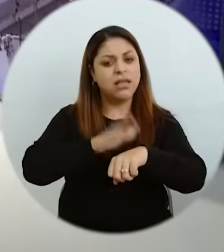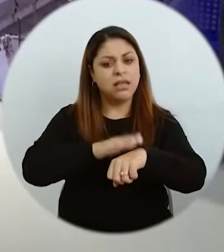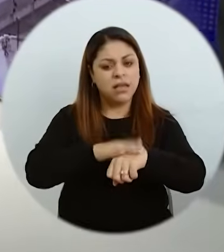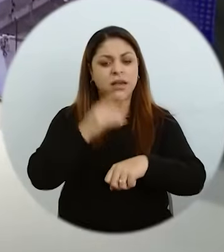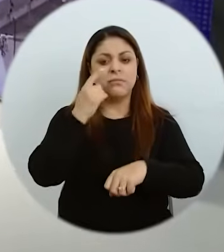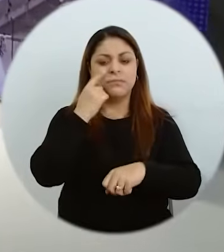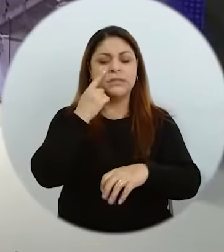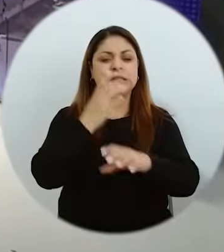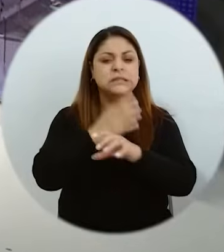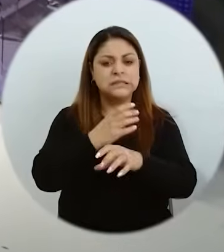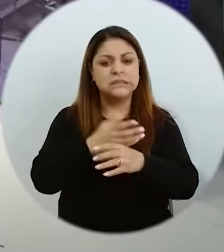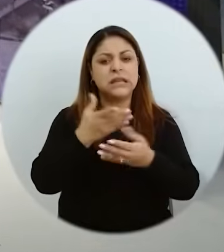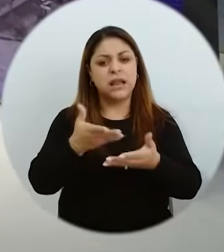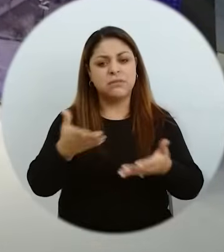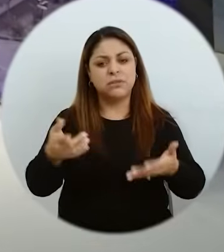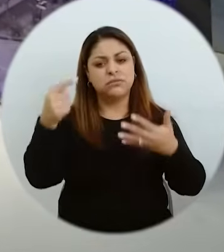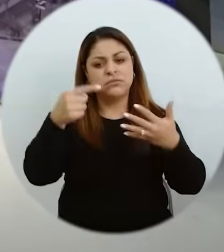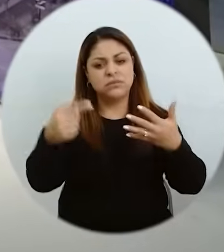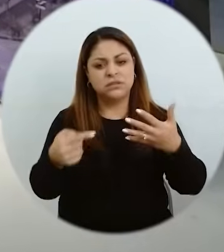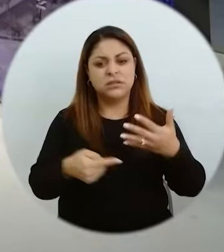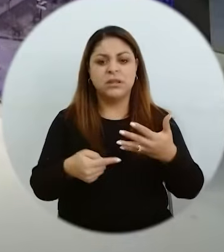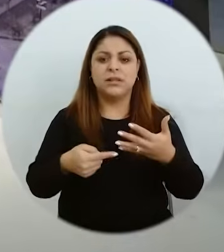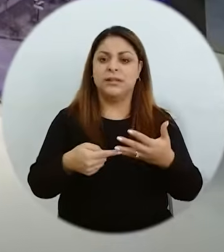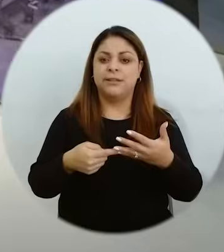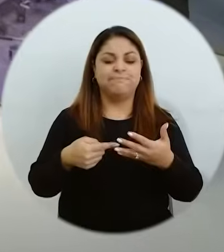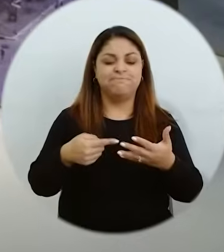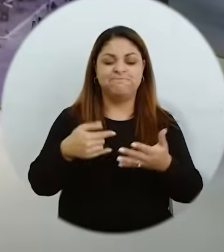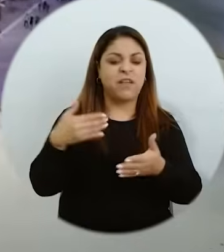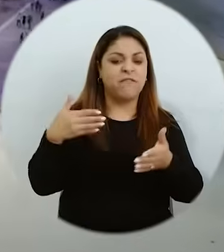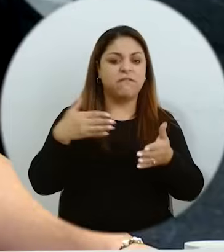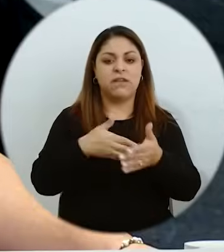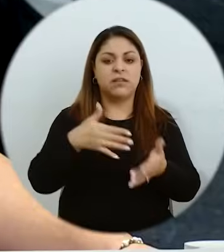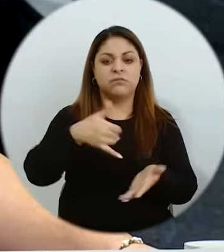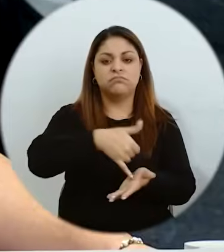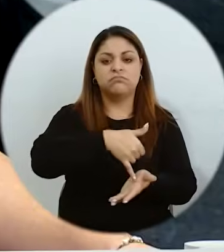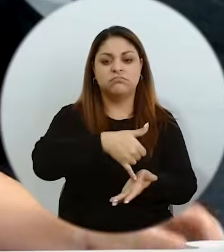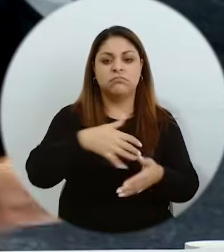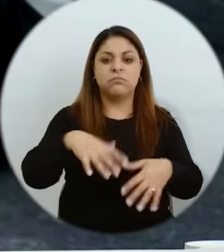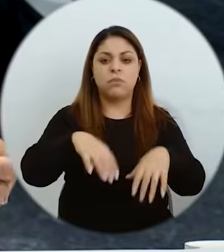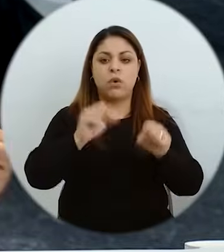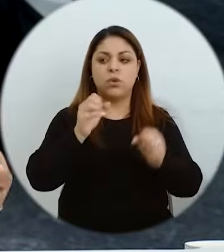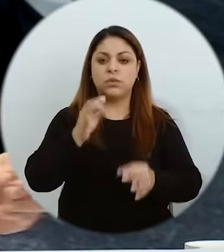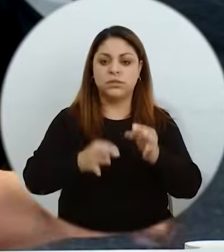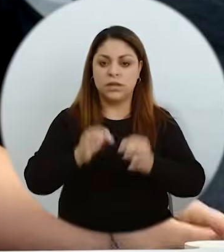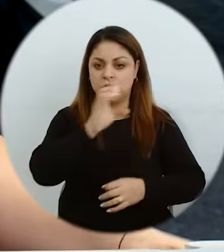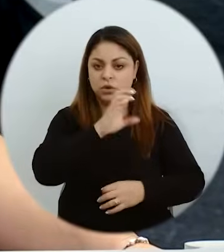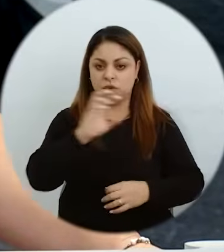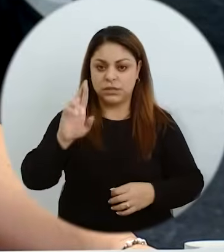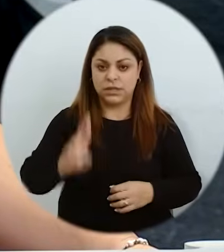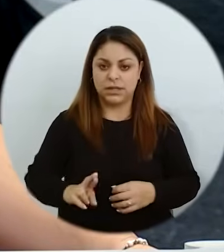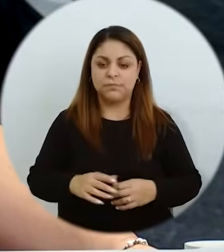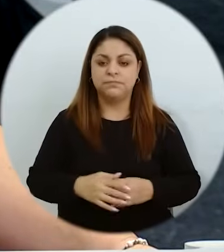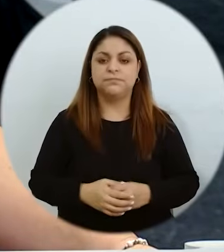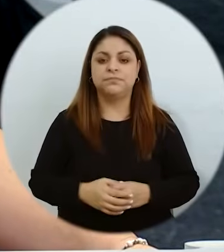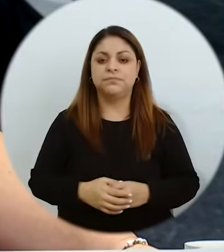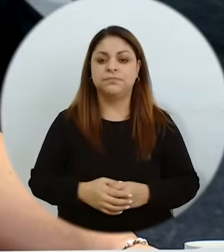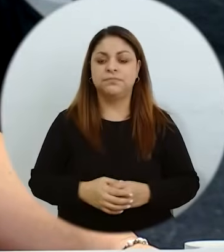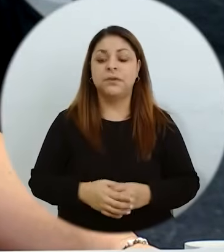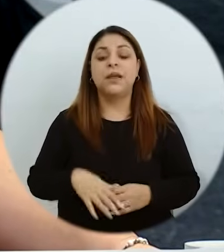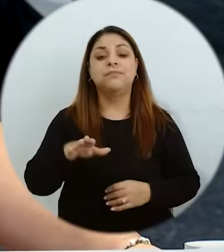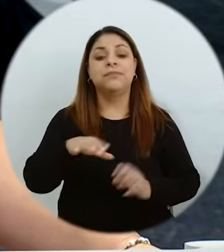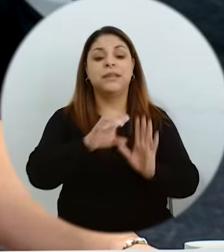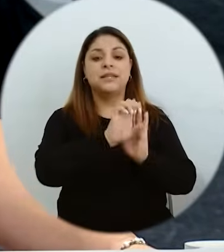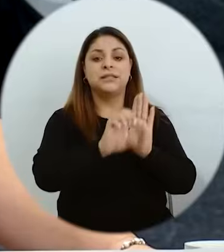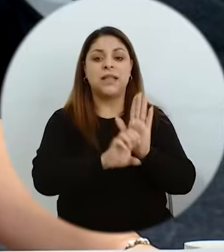precisamente haciendo un llamado sobre estos diferentes elementos que están aportando al debilitamiento del Poder Judicial en Costa